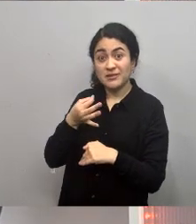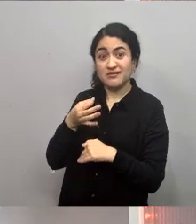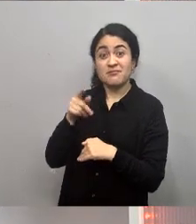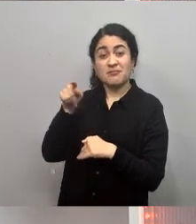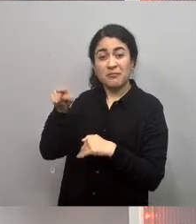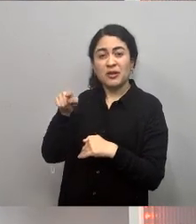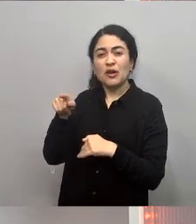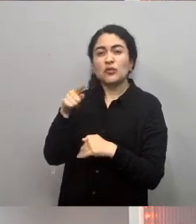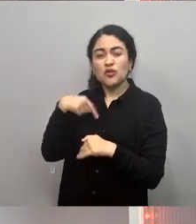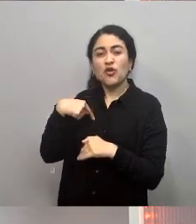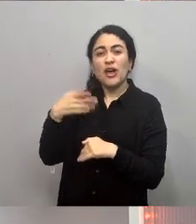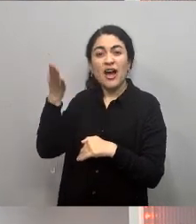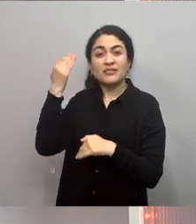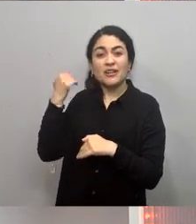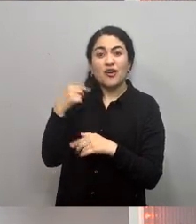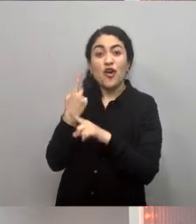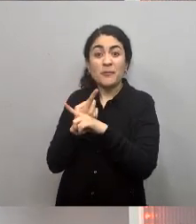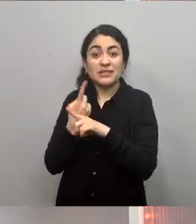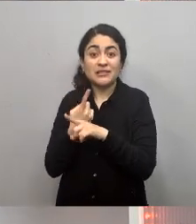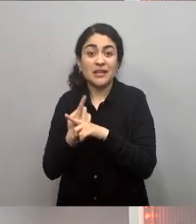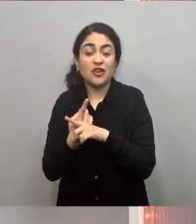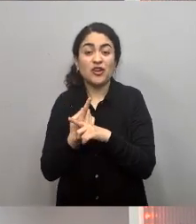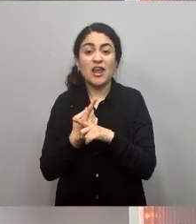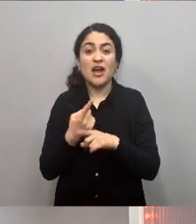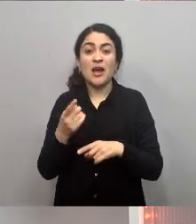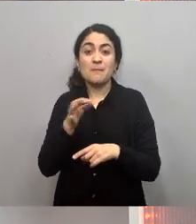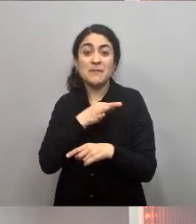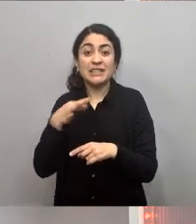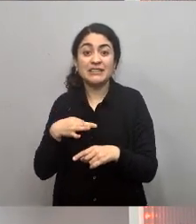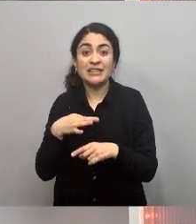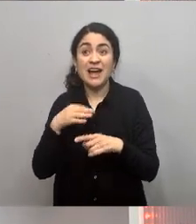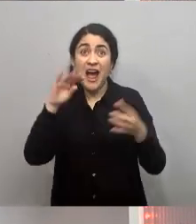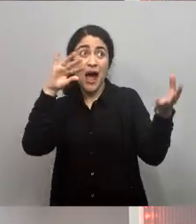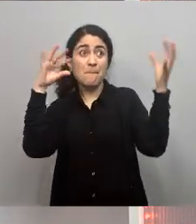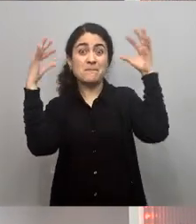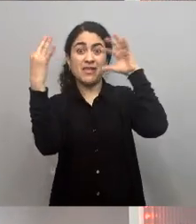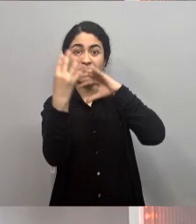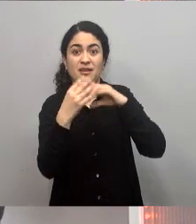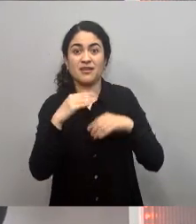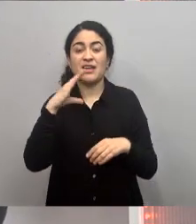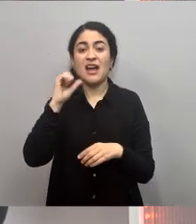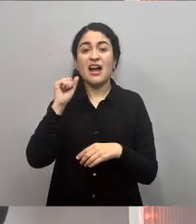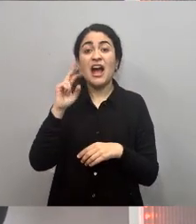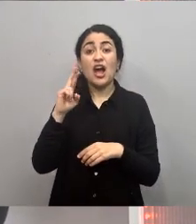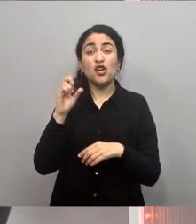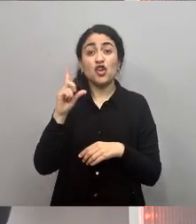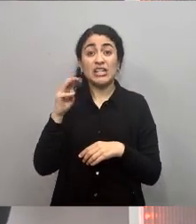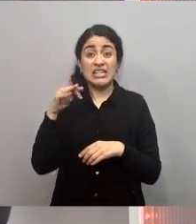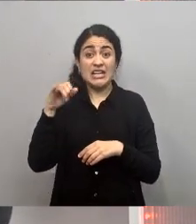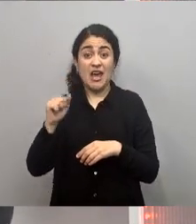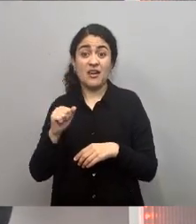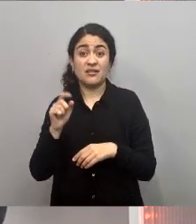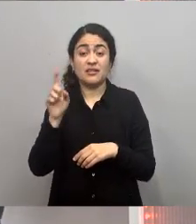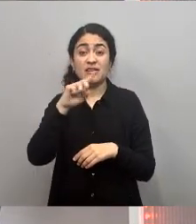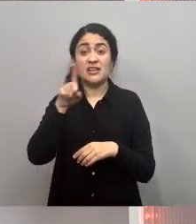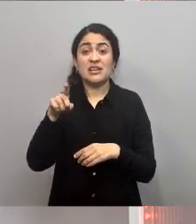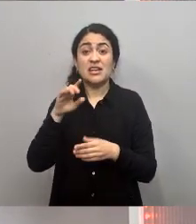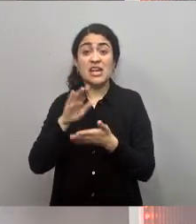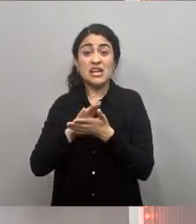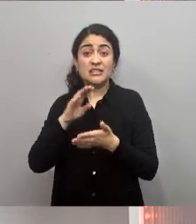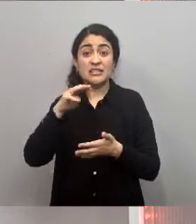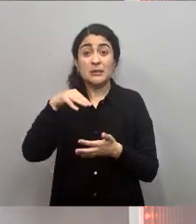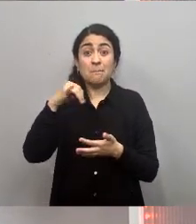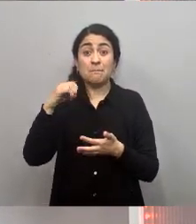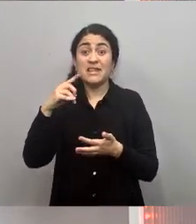conversar con la ministra de Medio Ambiente, Carolina Schmidt, hace unos días, y en esta misma entrevista, ella estaba sentada en el mismo sillón donde está